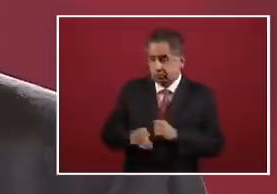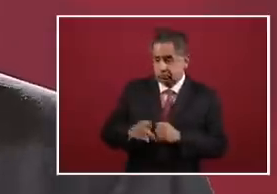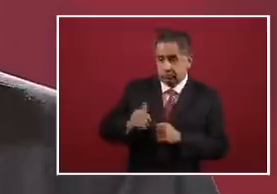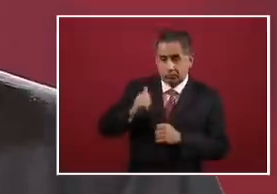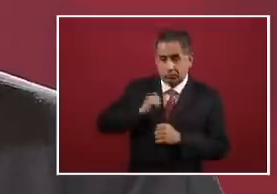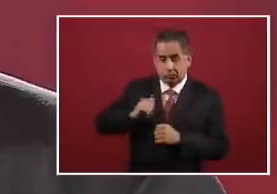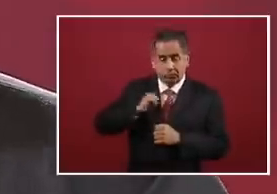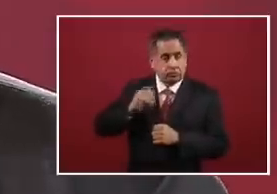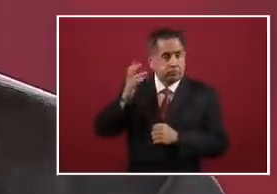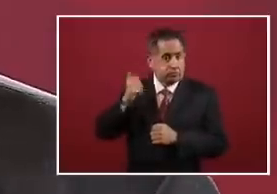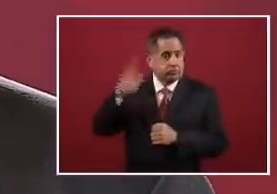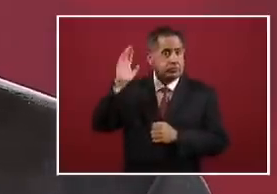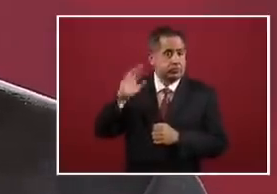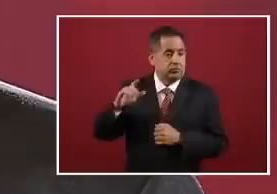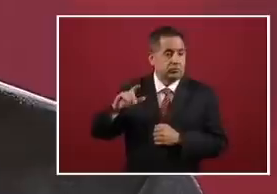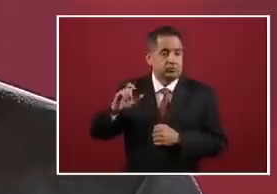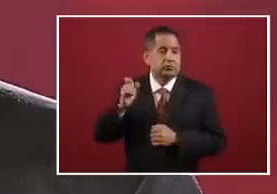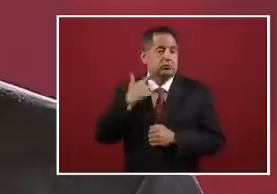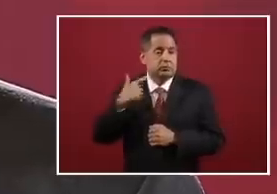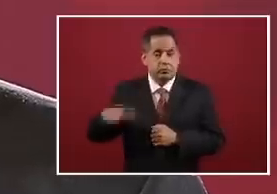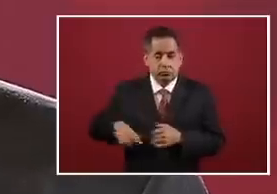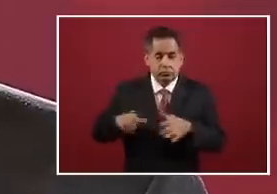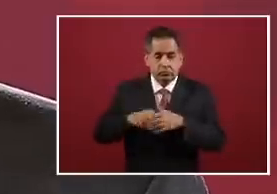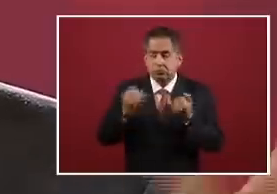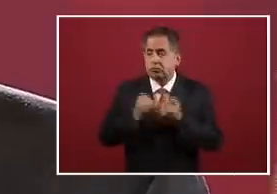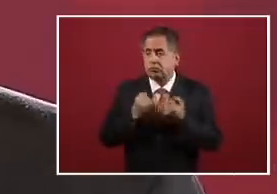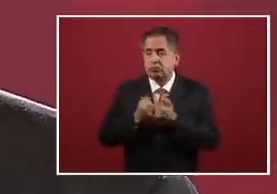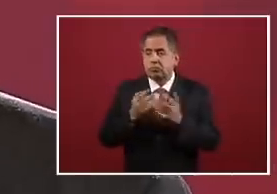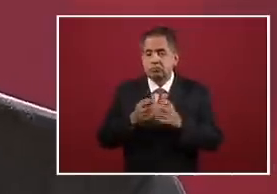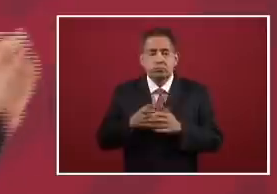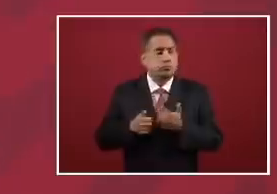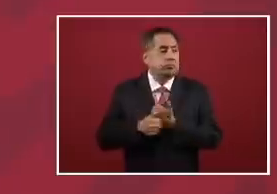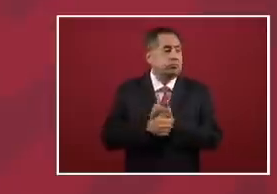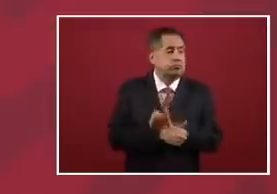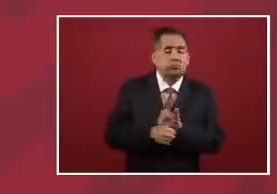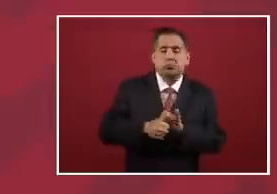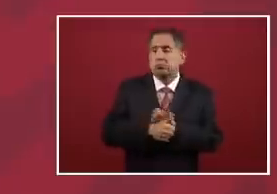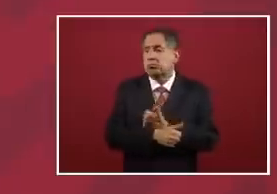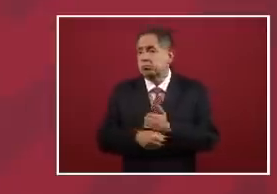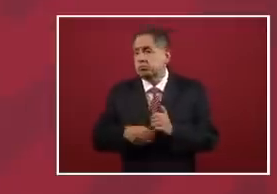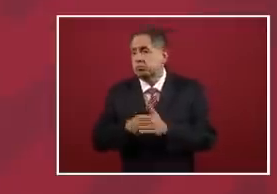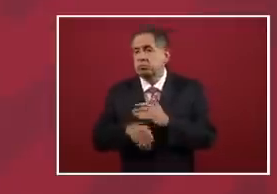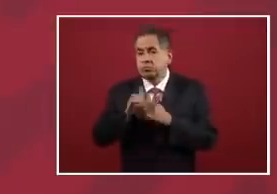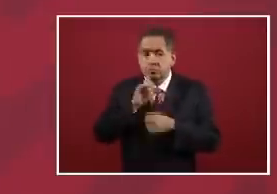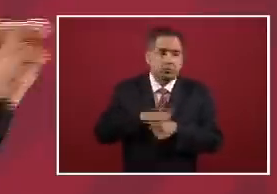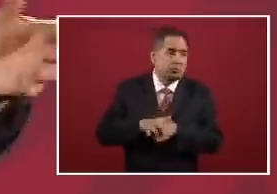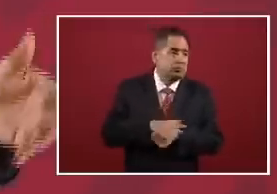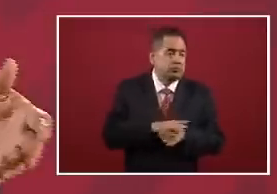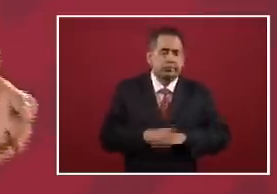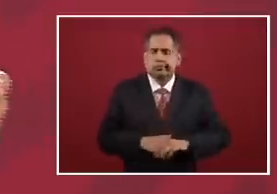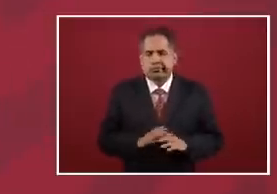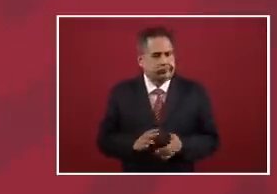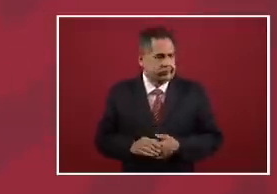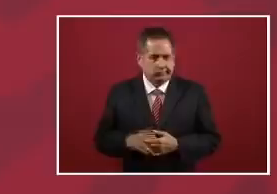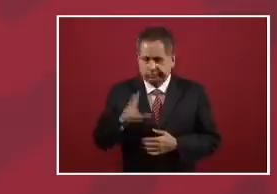las autoridades pasadas, de que nadie sabía, no se